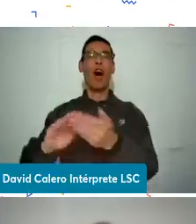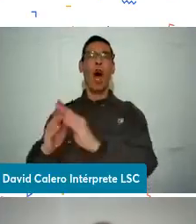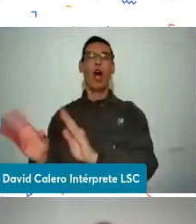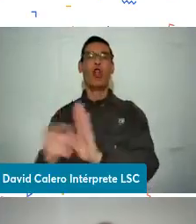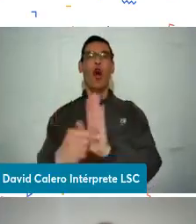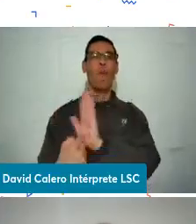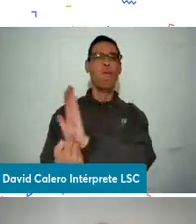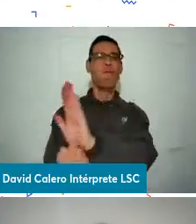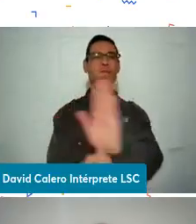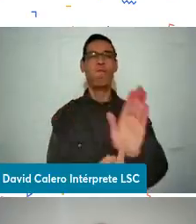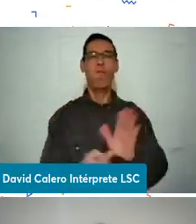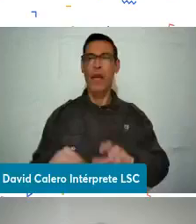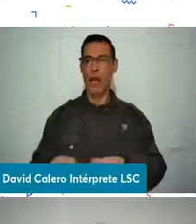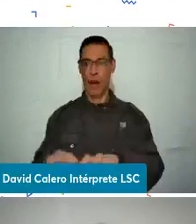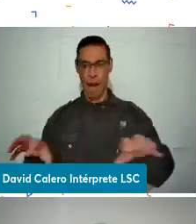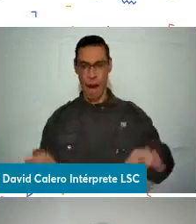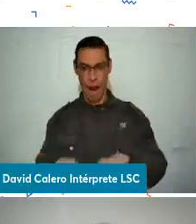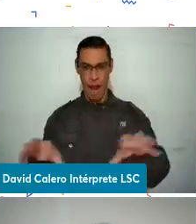Pero adicional,